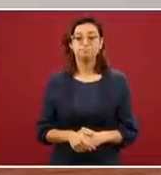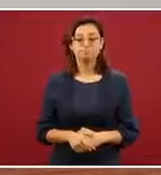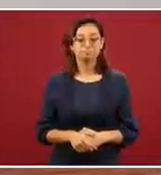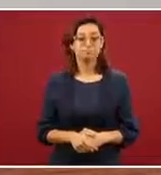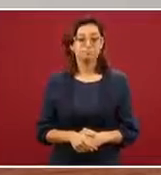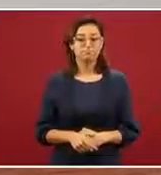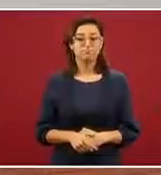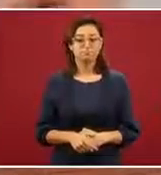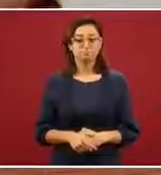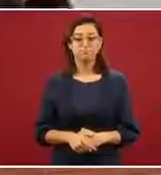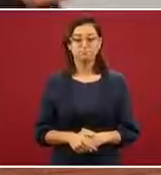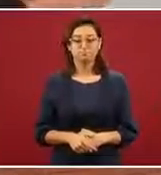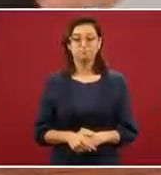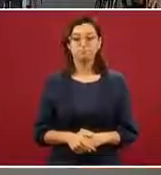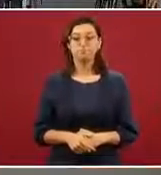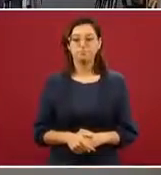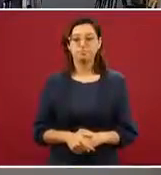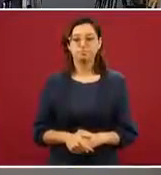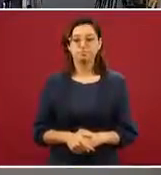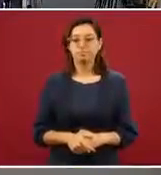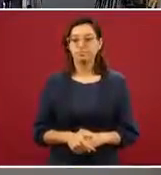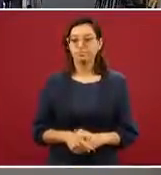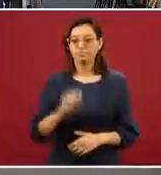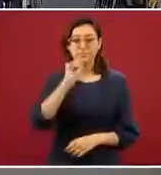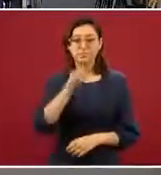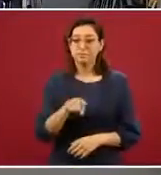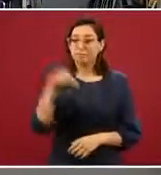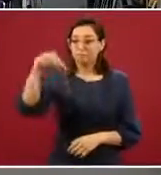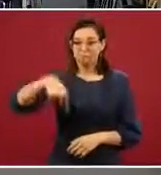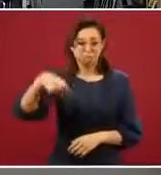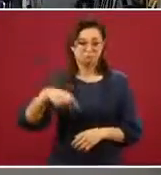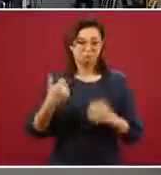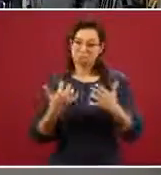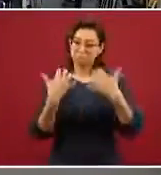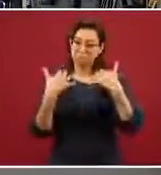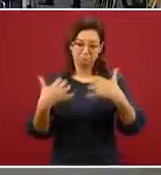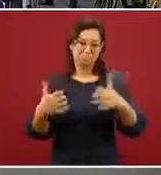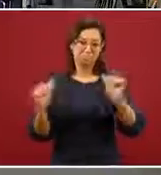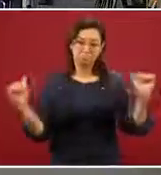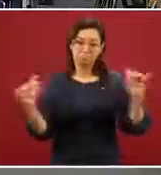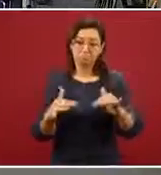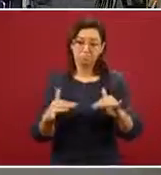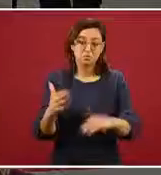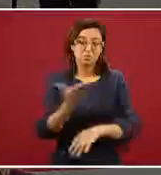Sí. También las mujeres,